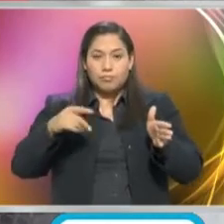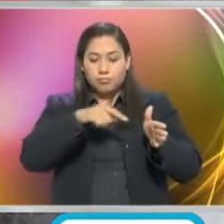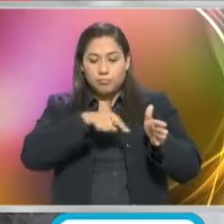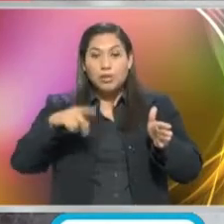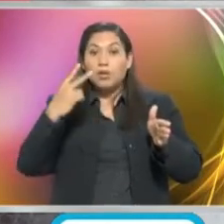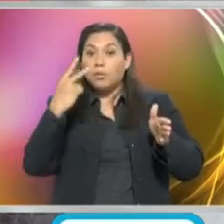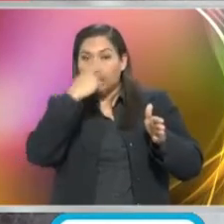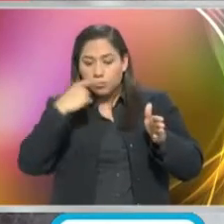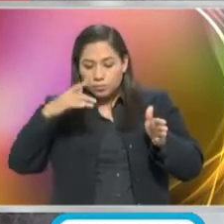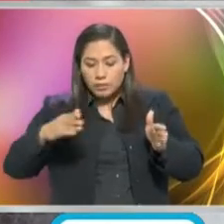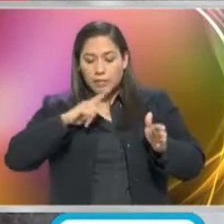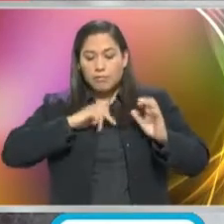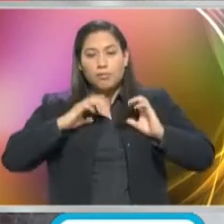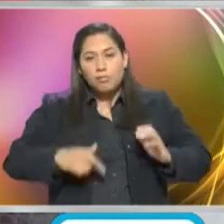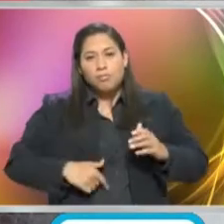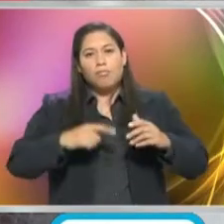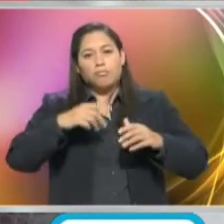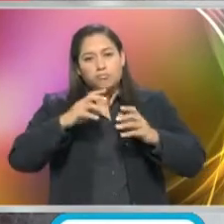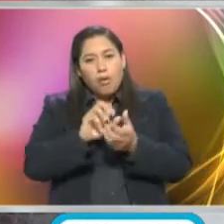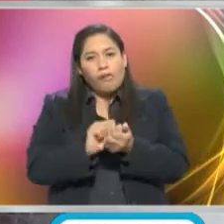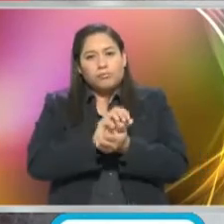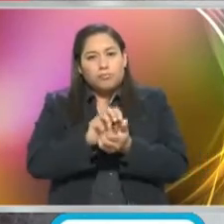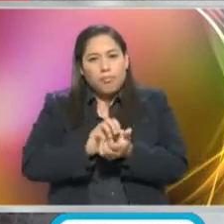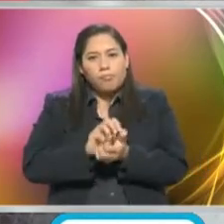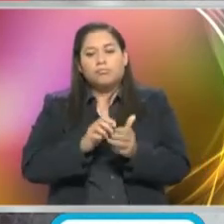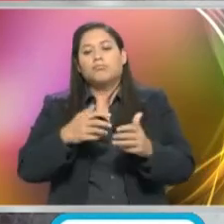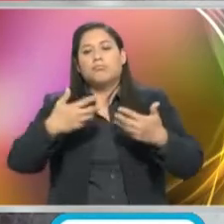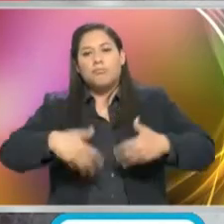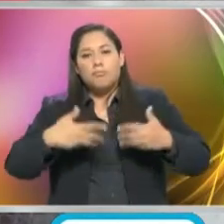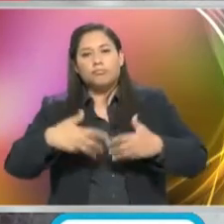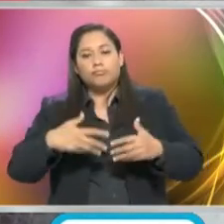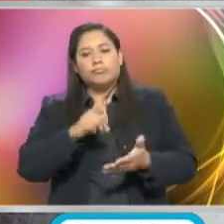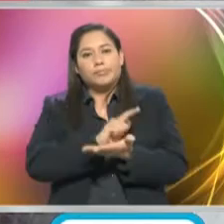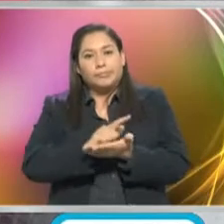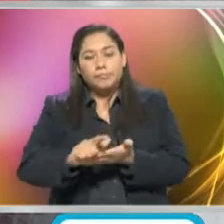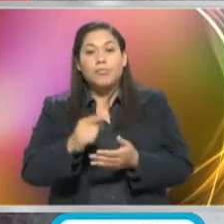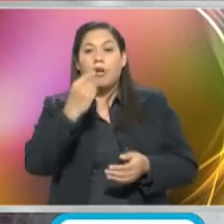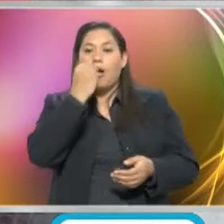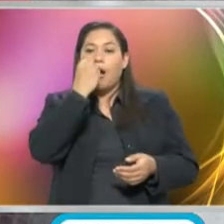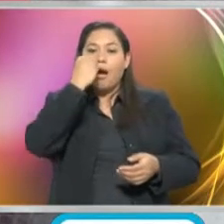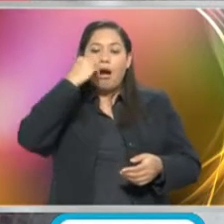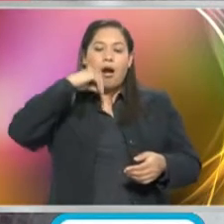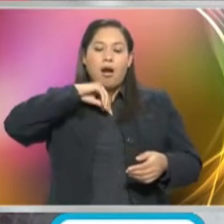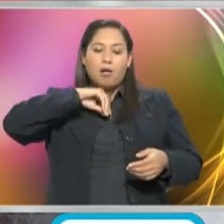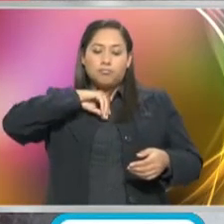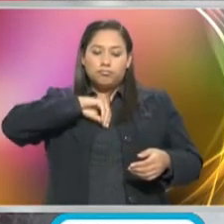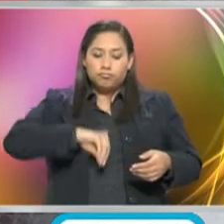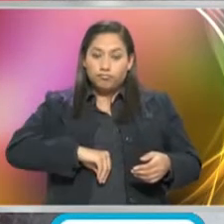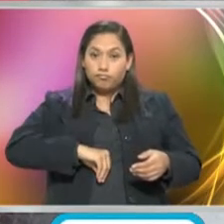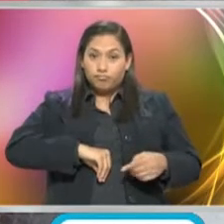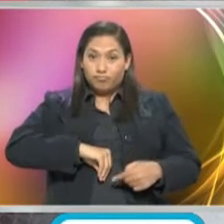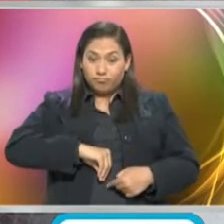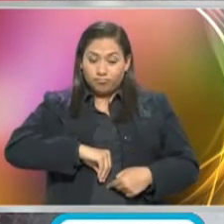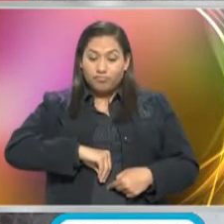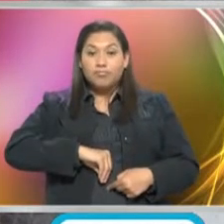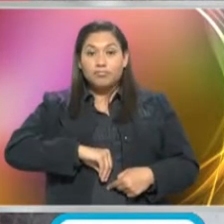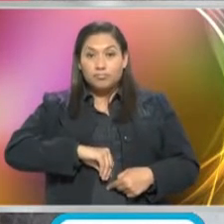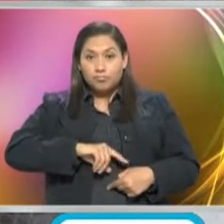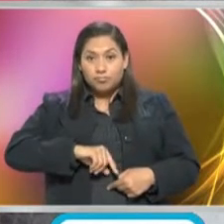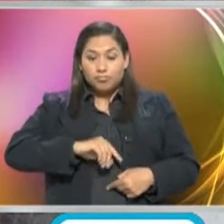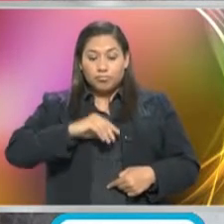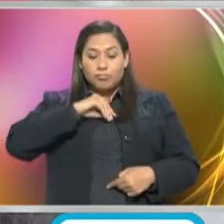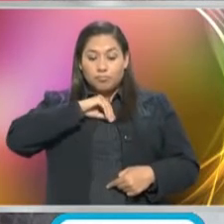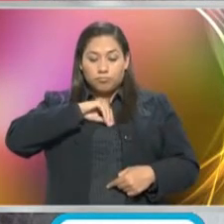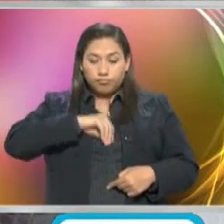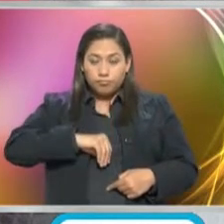cuerpo, 2 horas en metabolizarlo. Es decir, de la boca va a pasar al estómago y de ahí a que pasa a los intestinos va a tardar